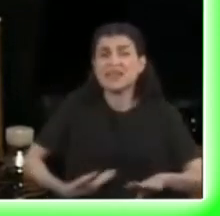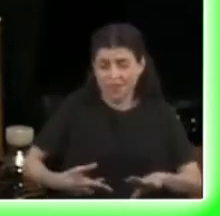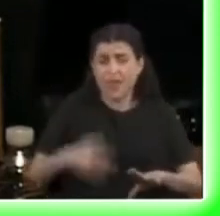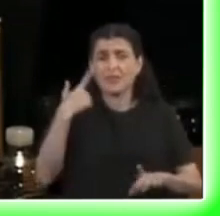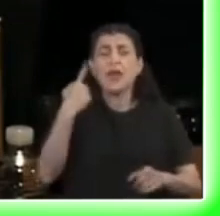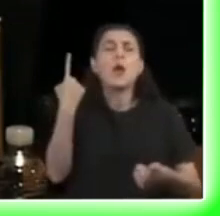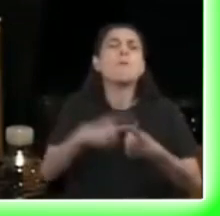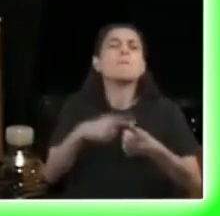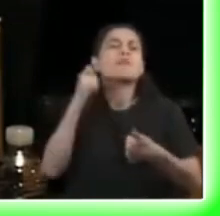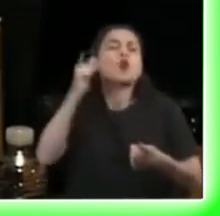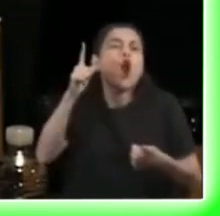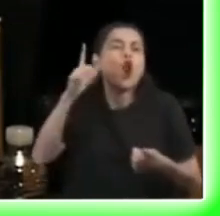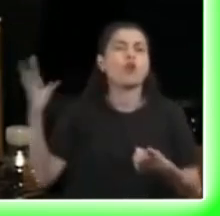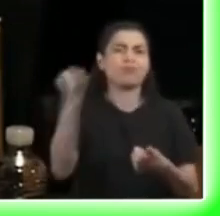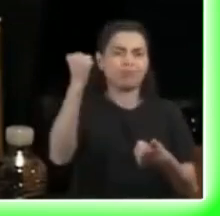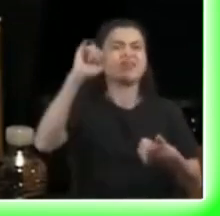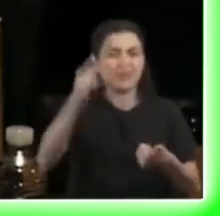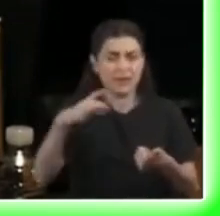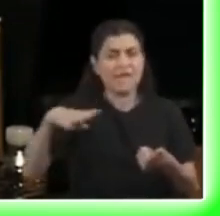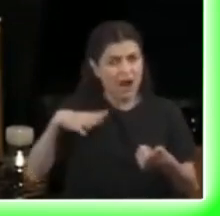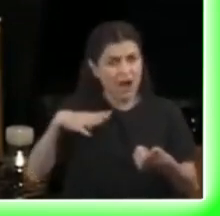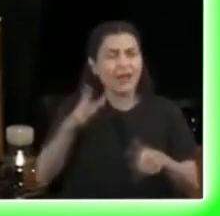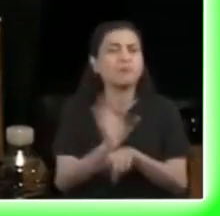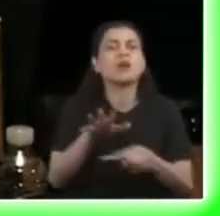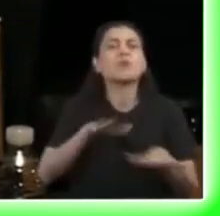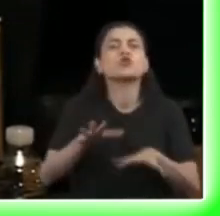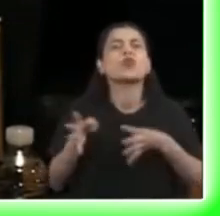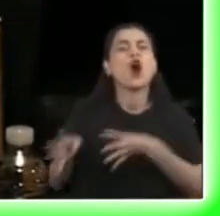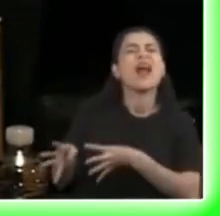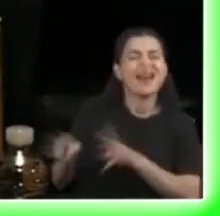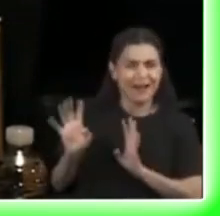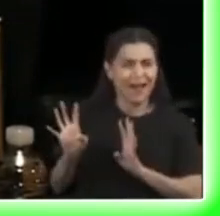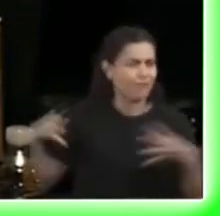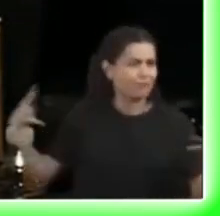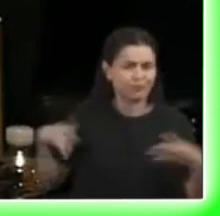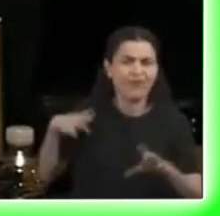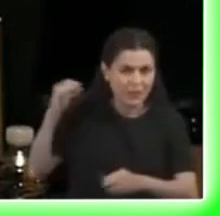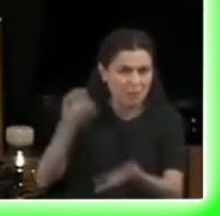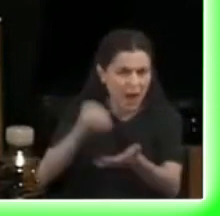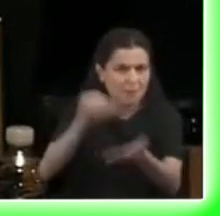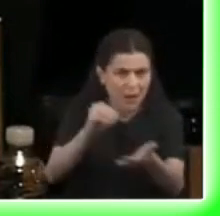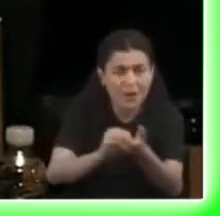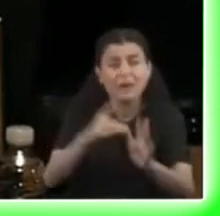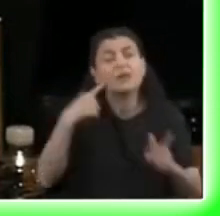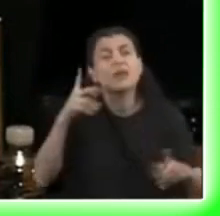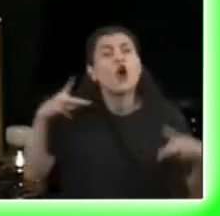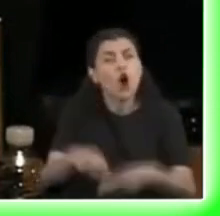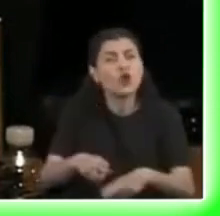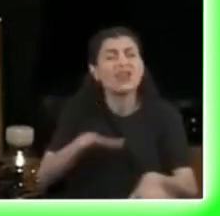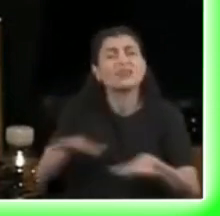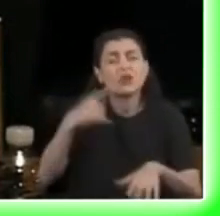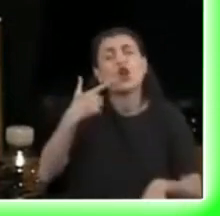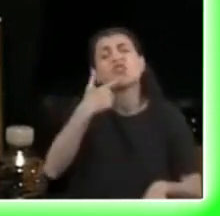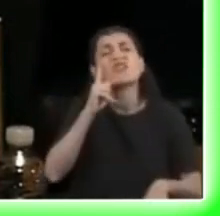larga, porque tuvimos que desactivar la hiperinflación plantada que iba en dirección al 17.000% anual. Tuvimos